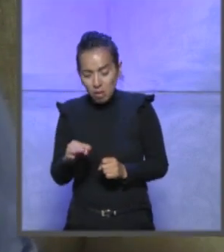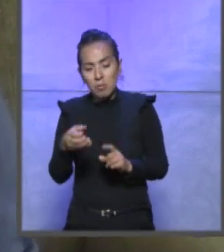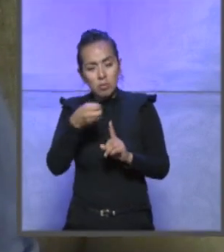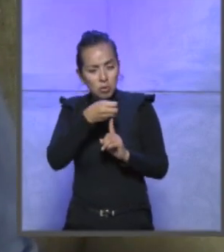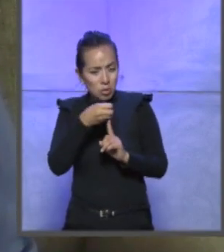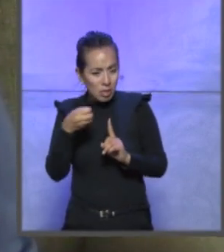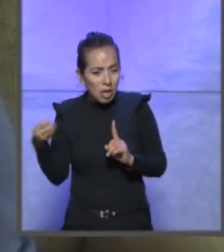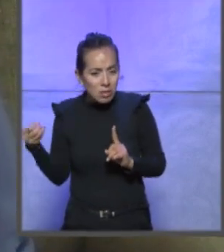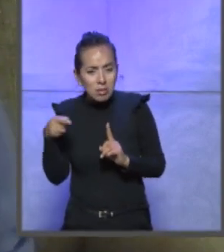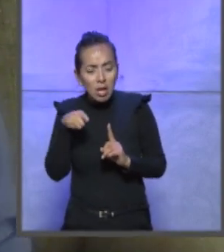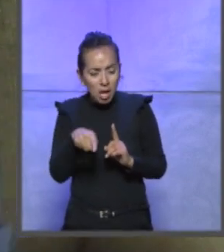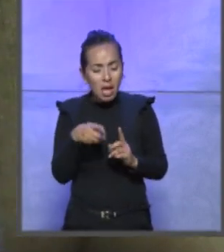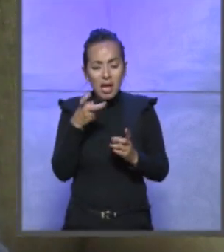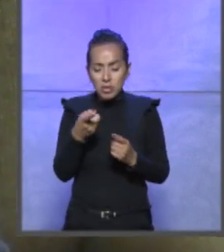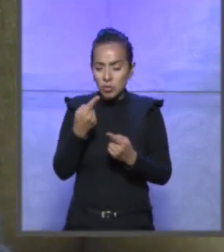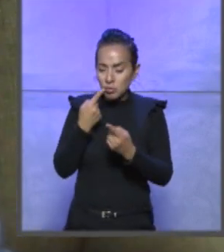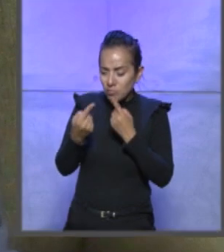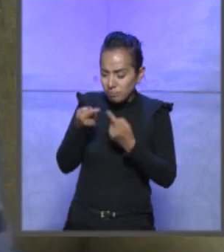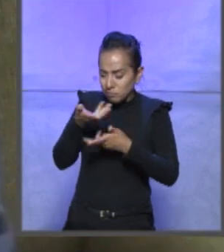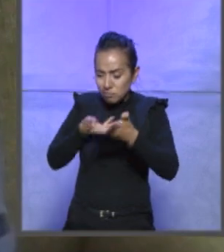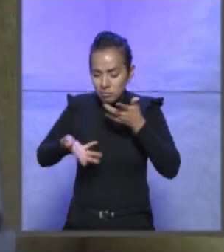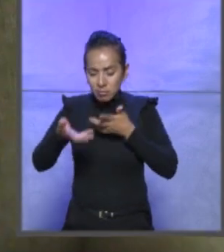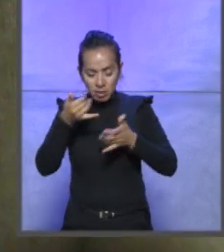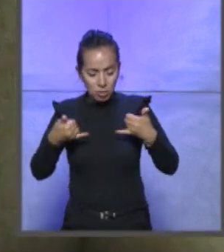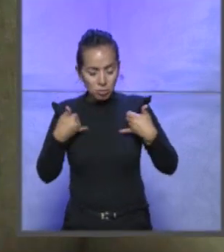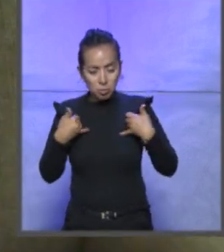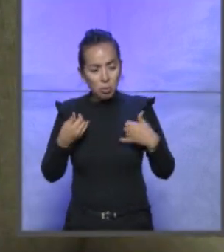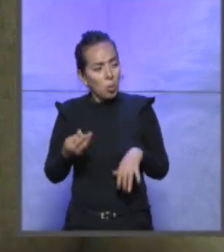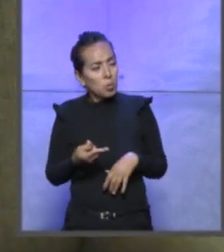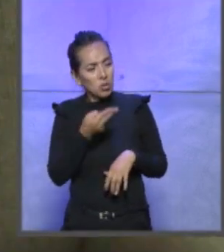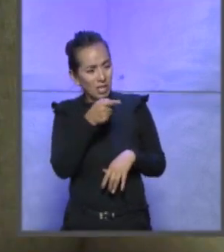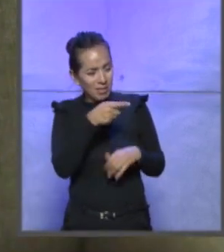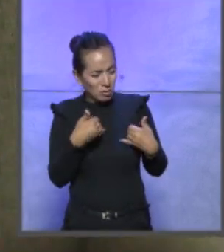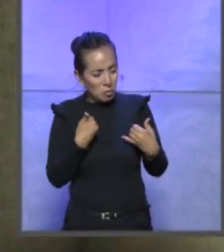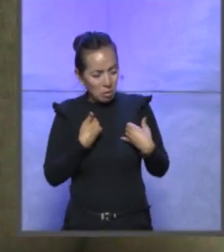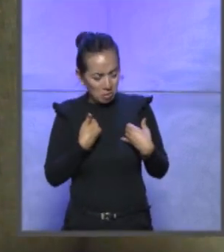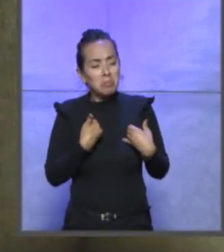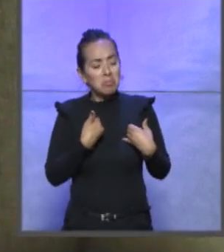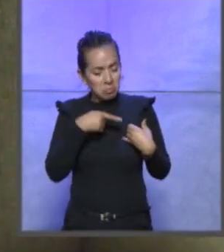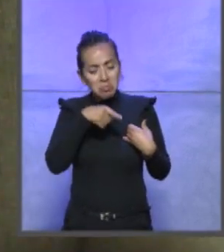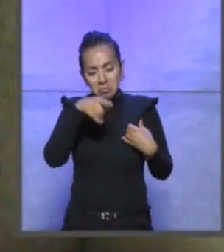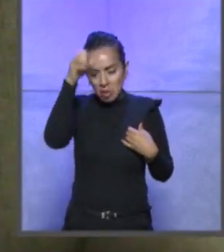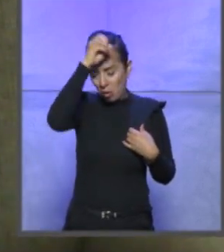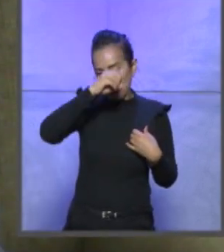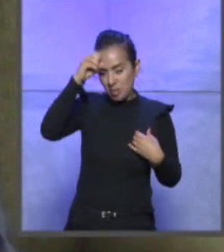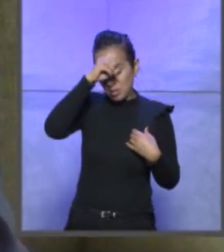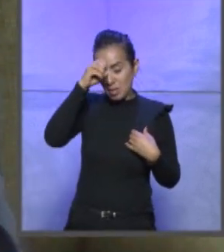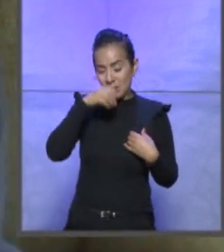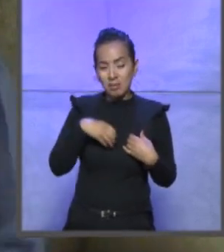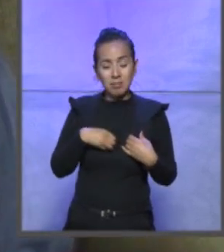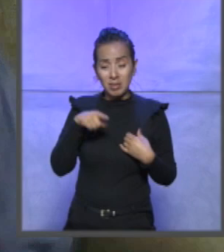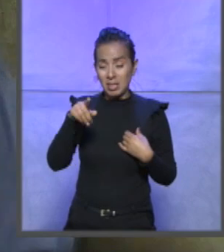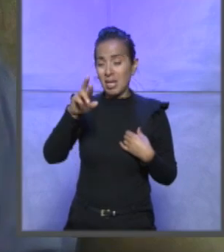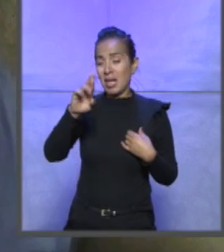Difusión y Promoción de la Cultura Democrática esos parlamentos juveniles donde ustedes sean los que hablen. En la red,